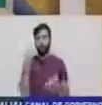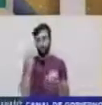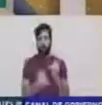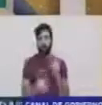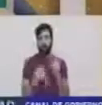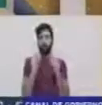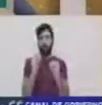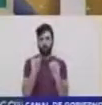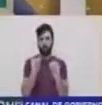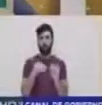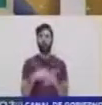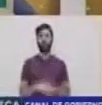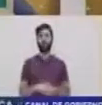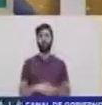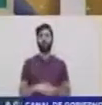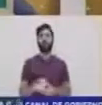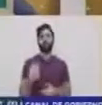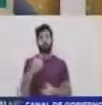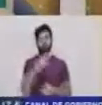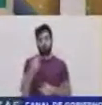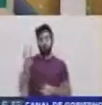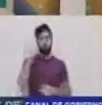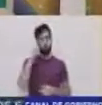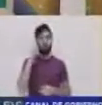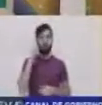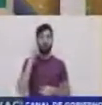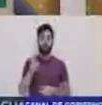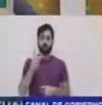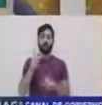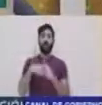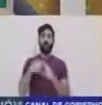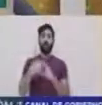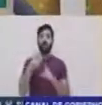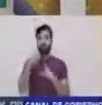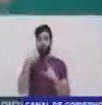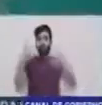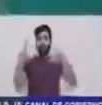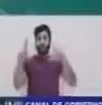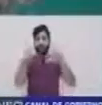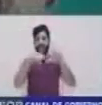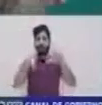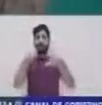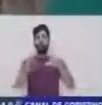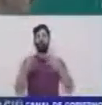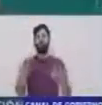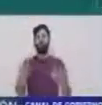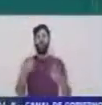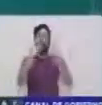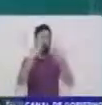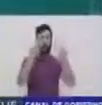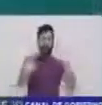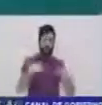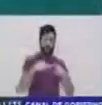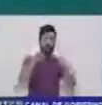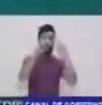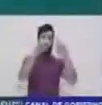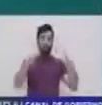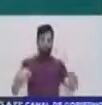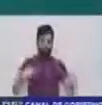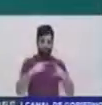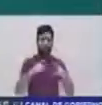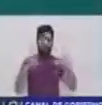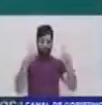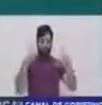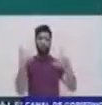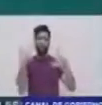la parte final, siempre que nosotros nos den un círculo inscrito dentro de un polígono